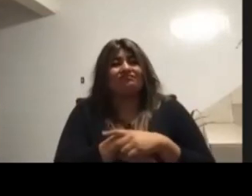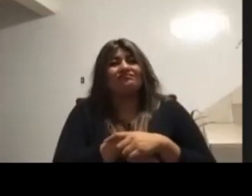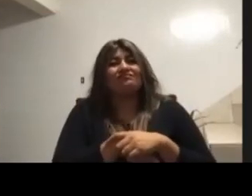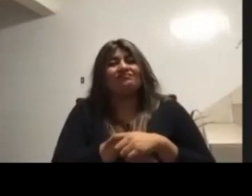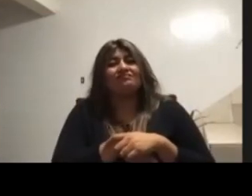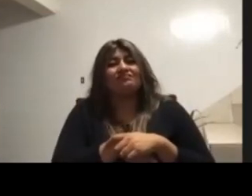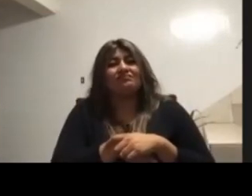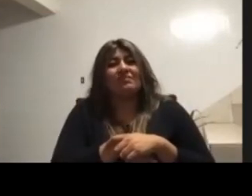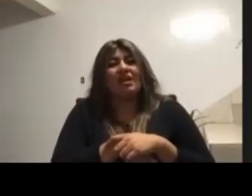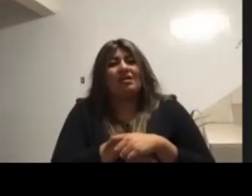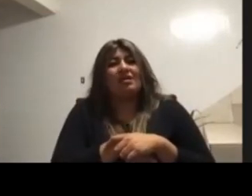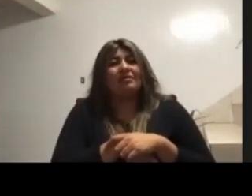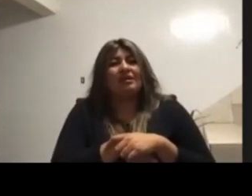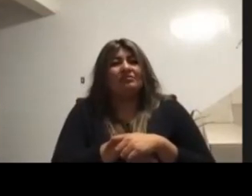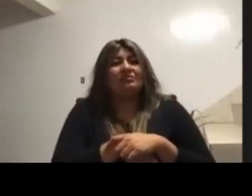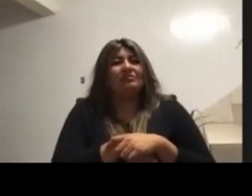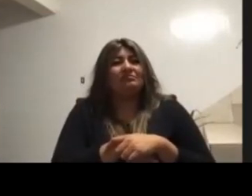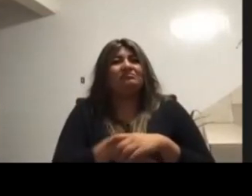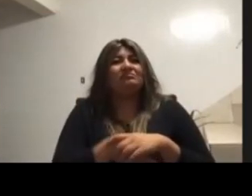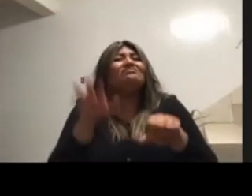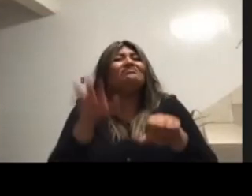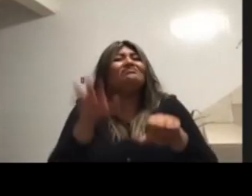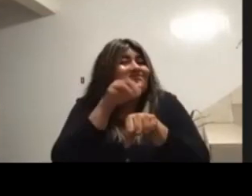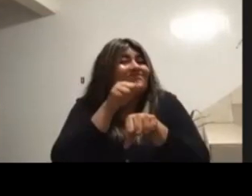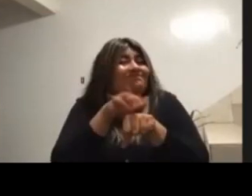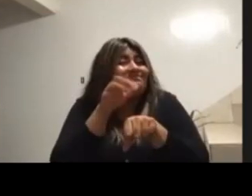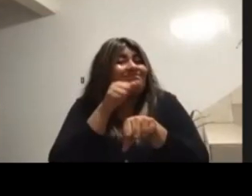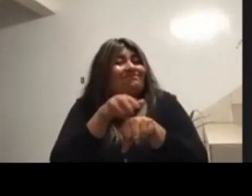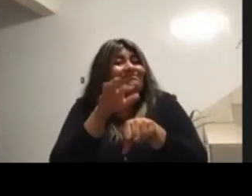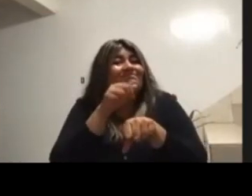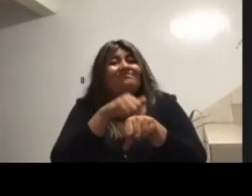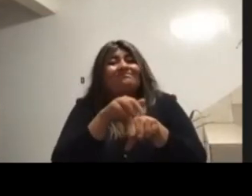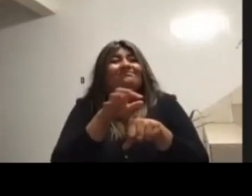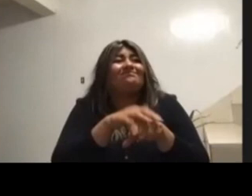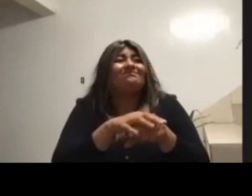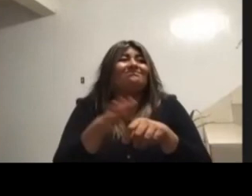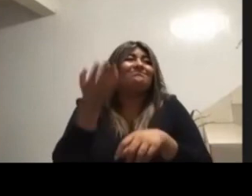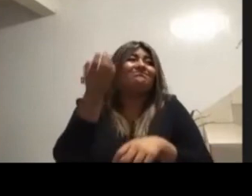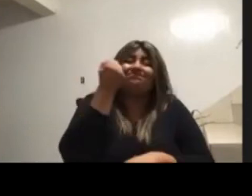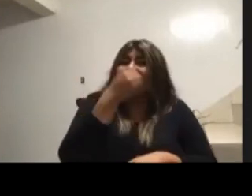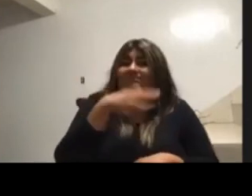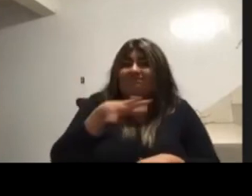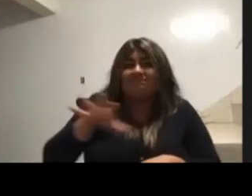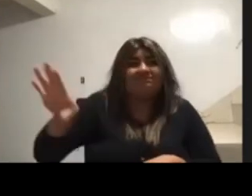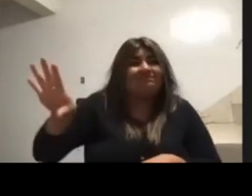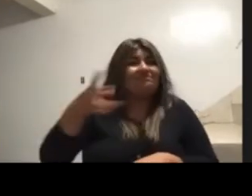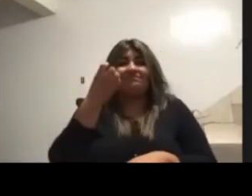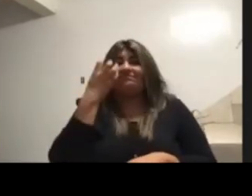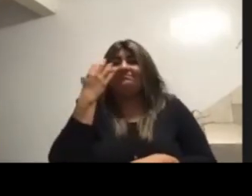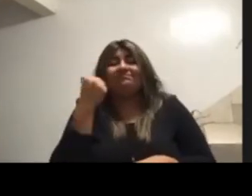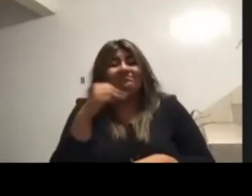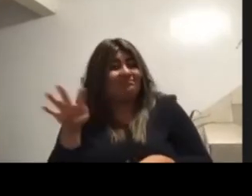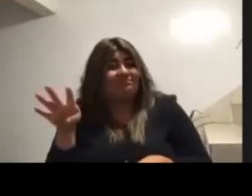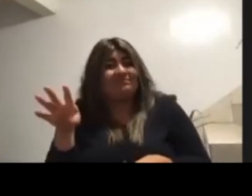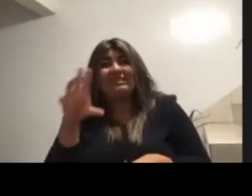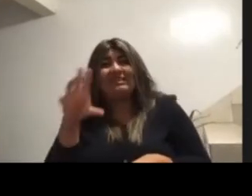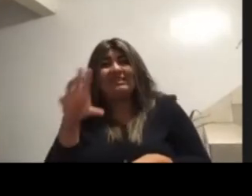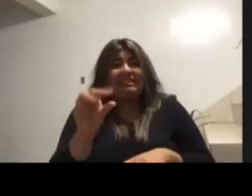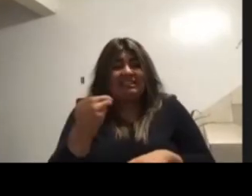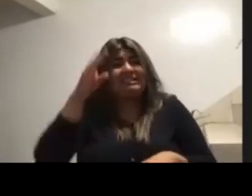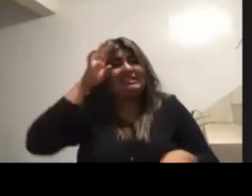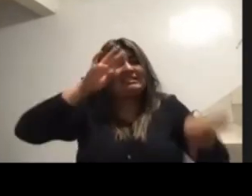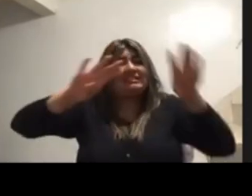calificación, por la posibilidad o casi certeza que tienen de que van a reprobar. Y